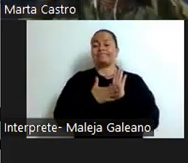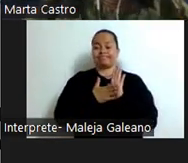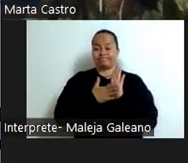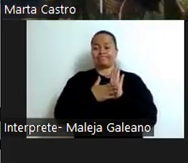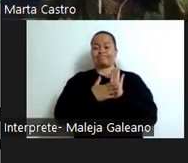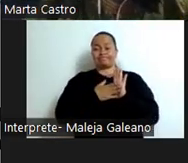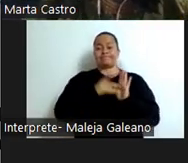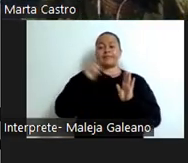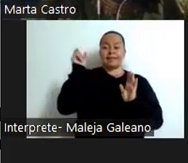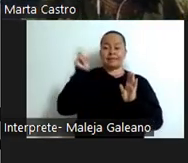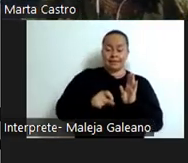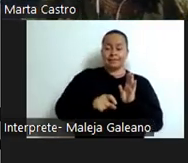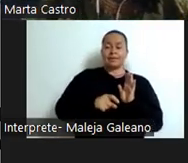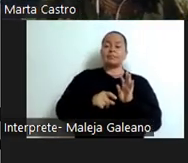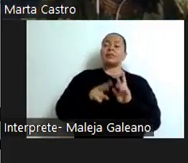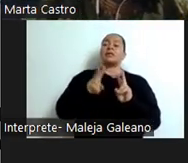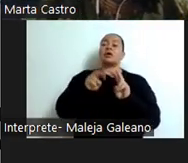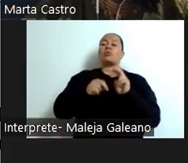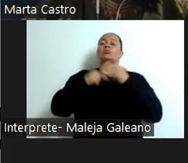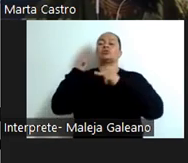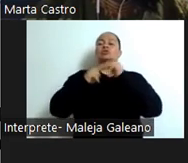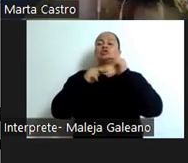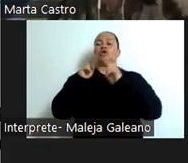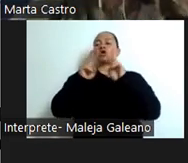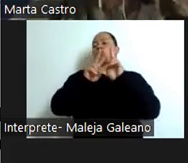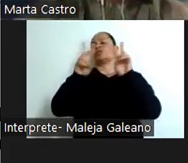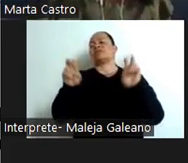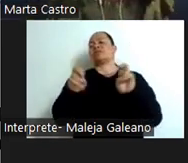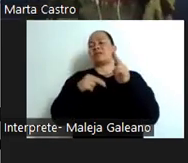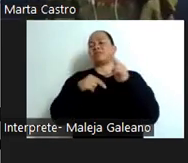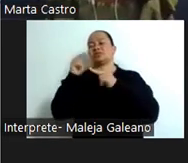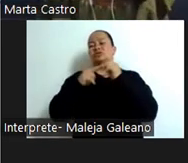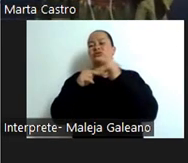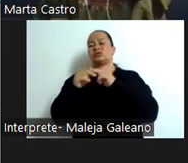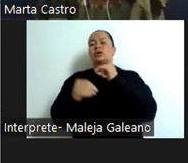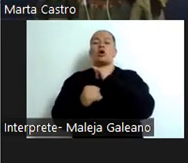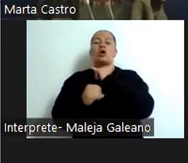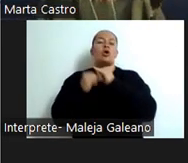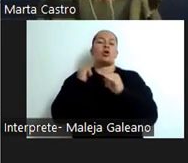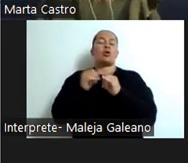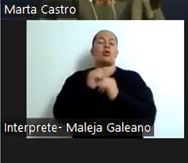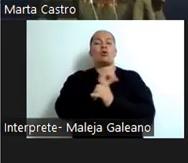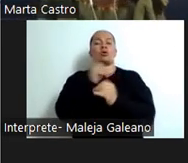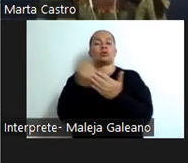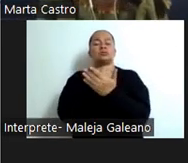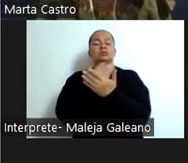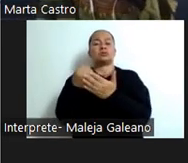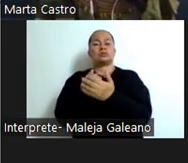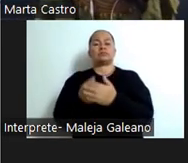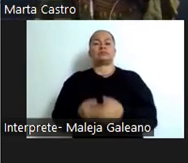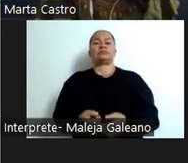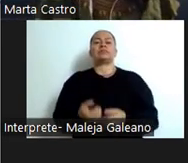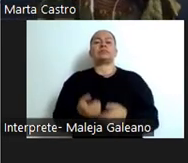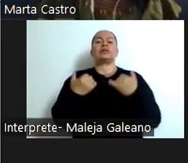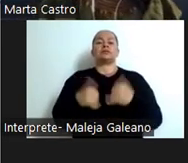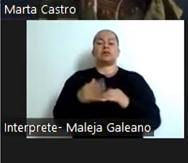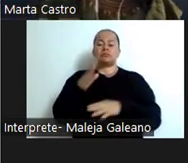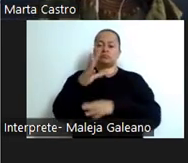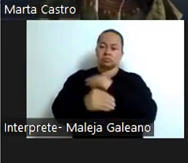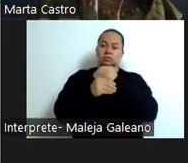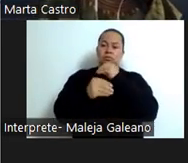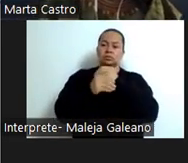simplemente menciona que es un tema en construcción siguiente diapositiva ya voy a terminar eh sumado al anterior Pues